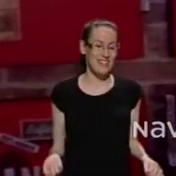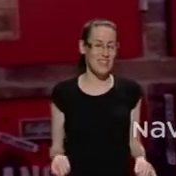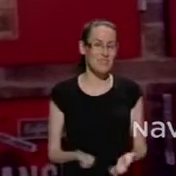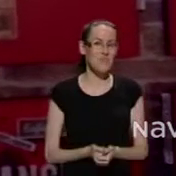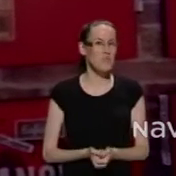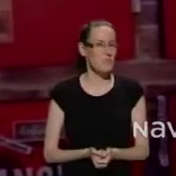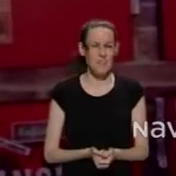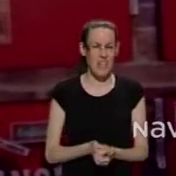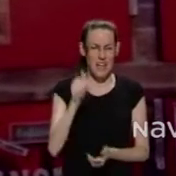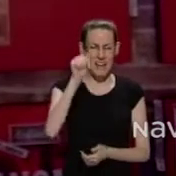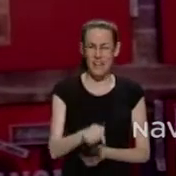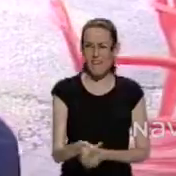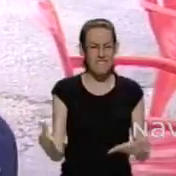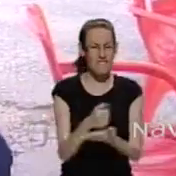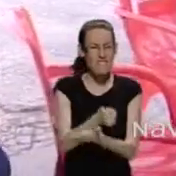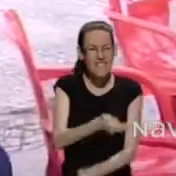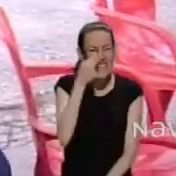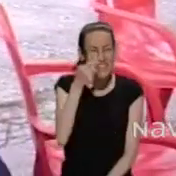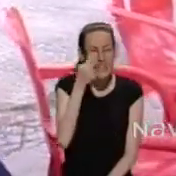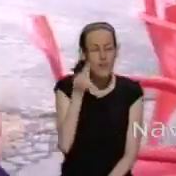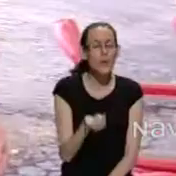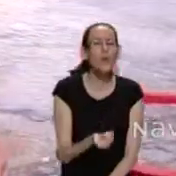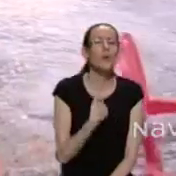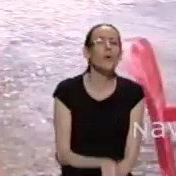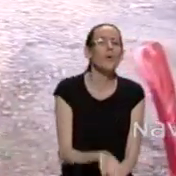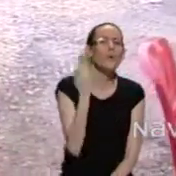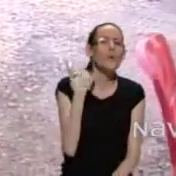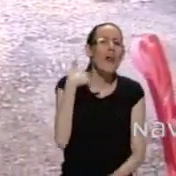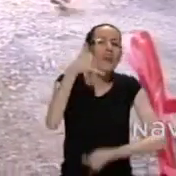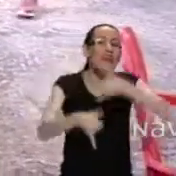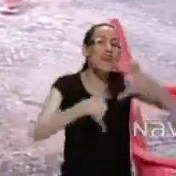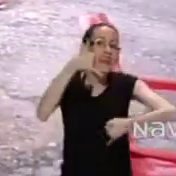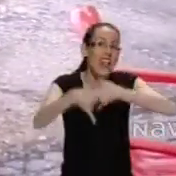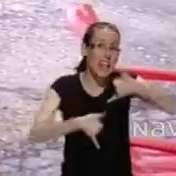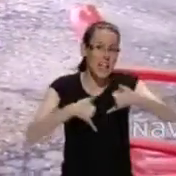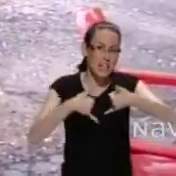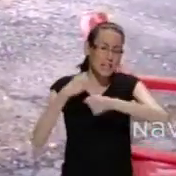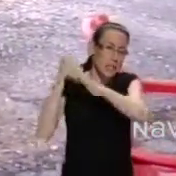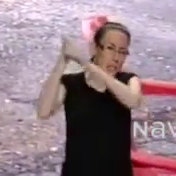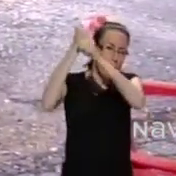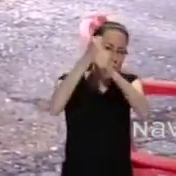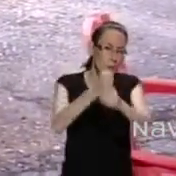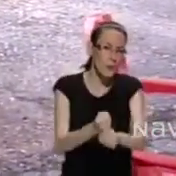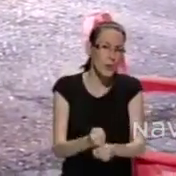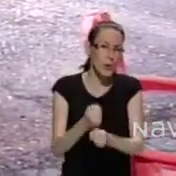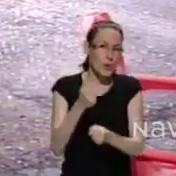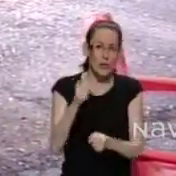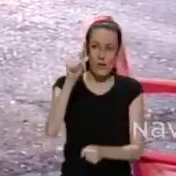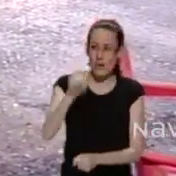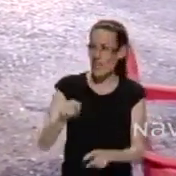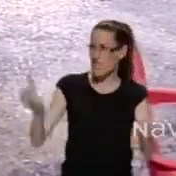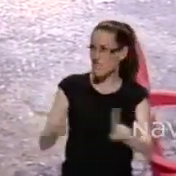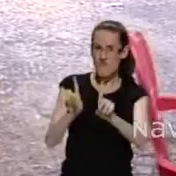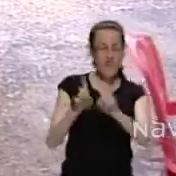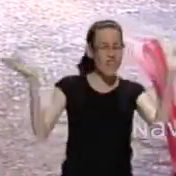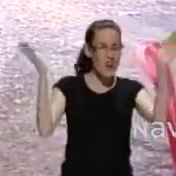Muy entretenido y nada que ver, la verdad. Yo soy ciclista muchos años y algo que le echaba en falta a este puerto era que no hay fuente. Y bueno,